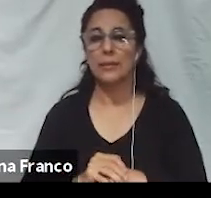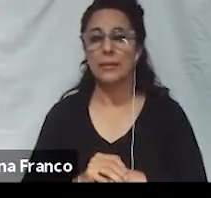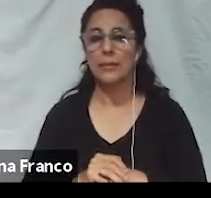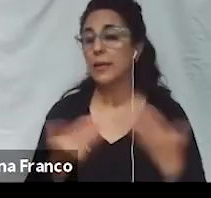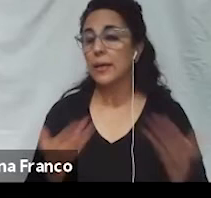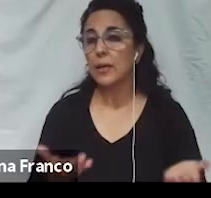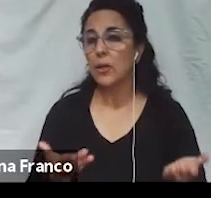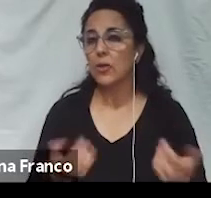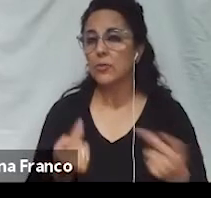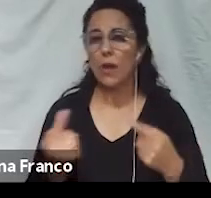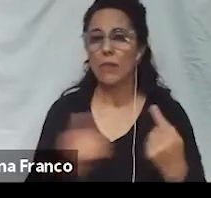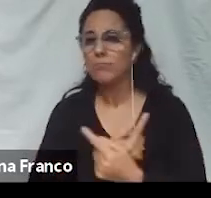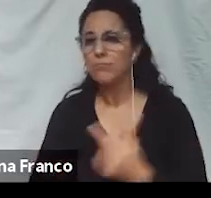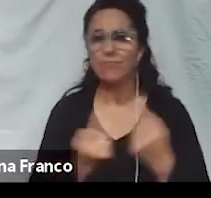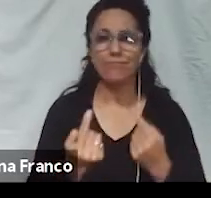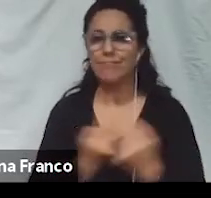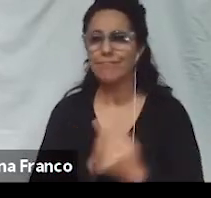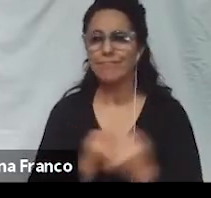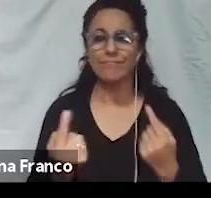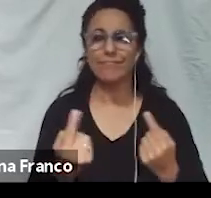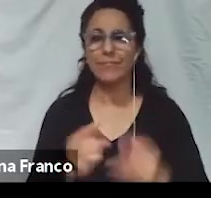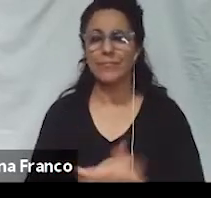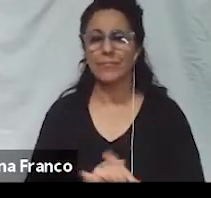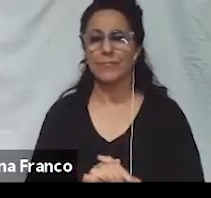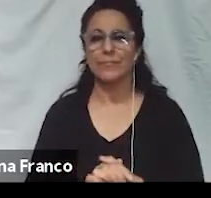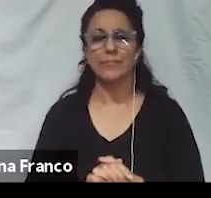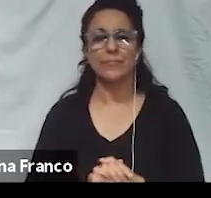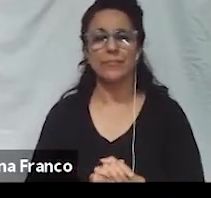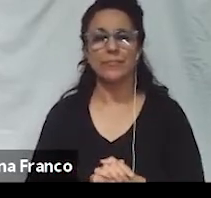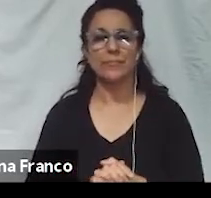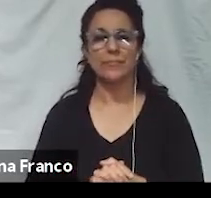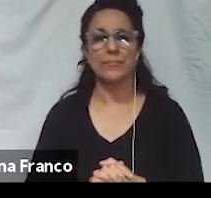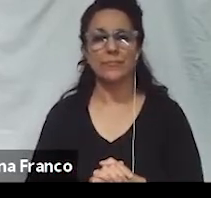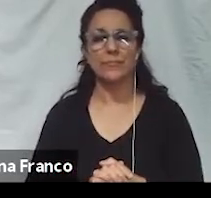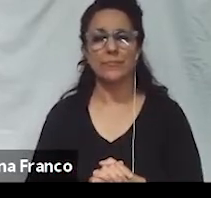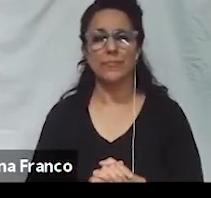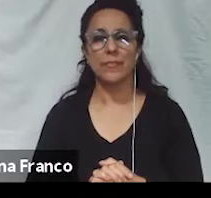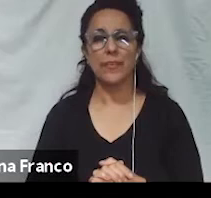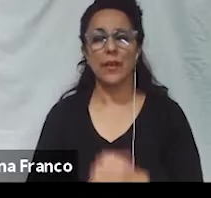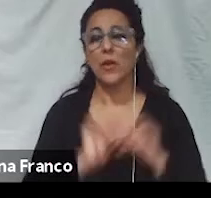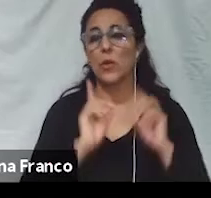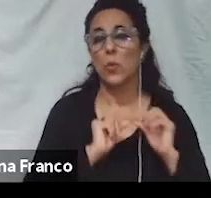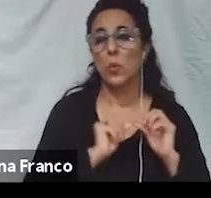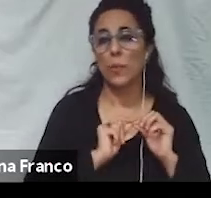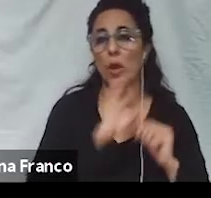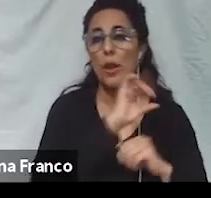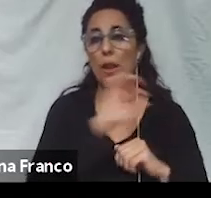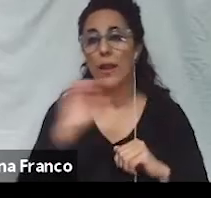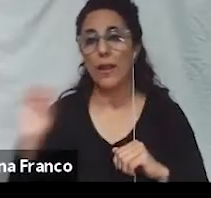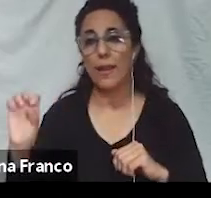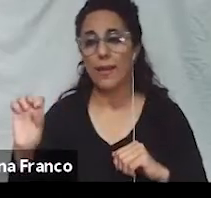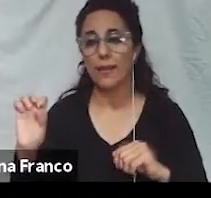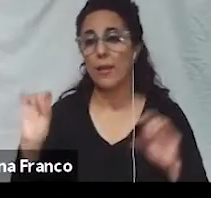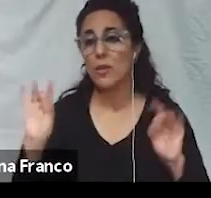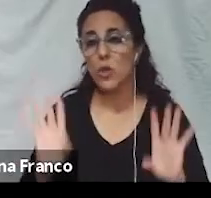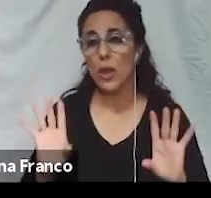Entonces vamos a estar constantemente cambiando de un paso al otro y más que todo los números y las letras solo